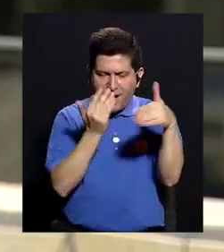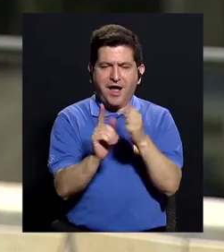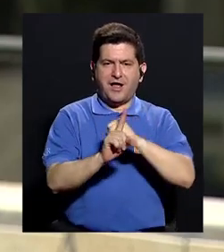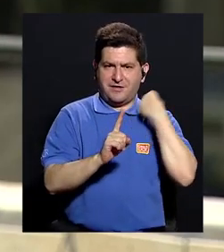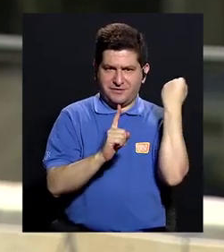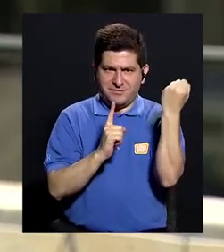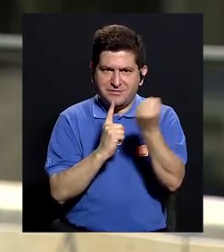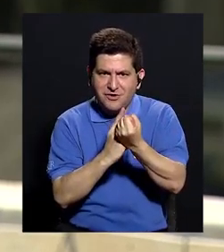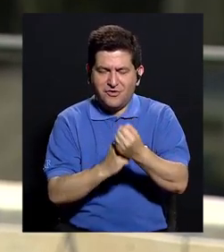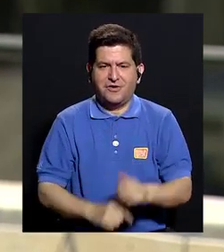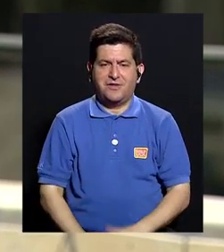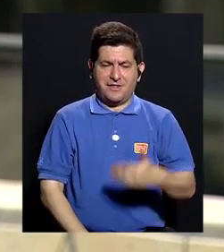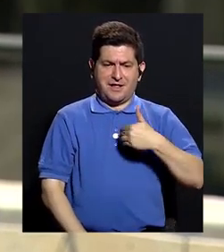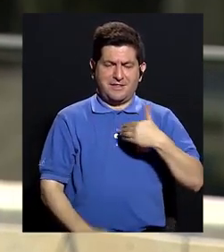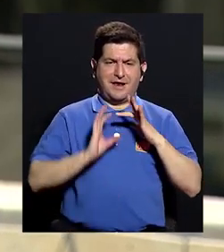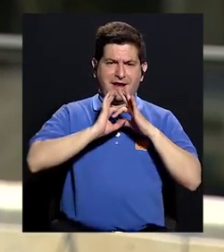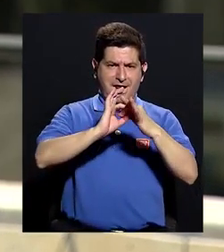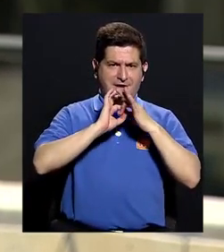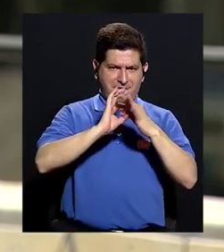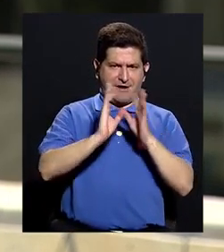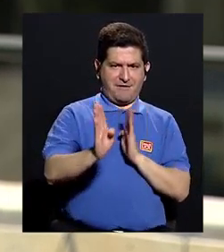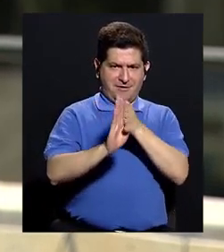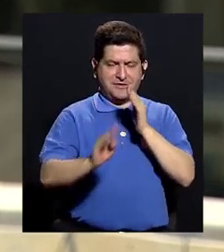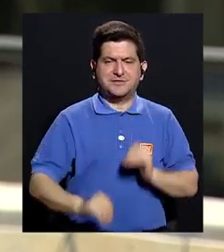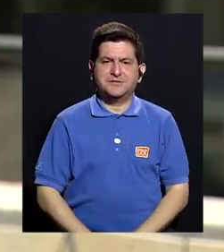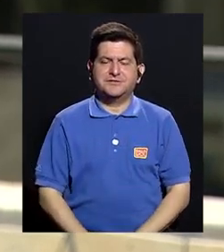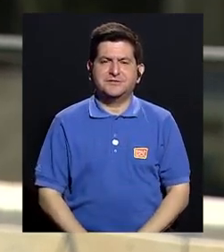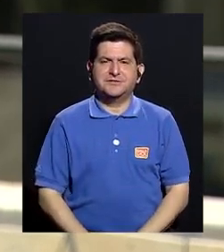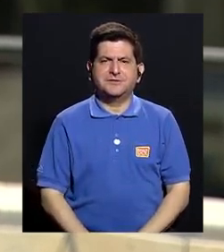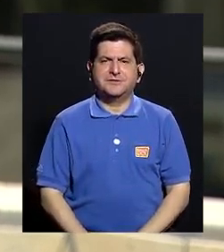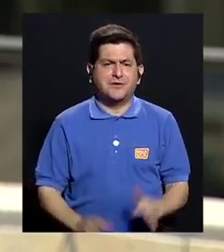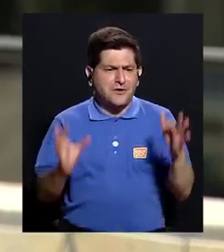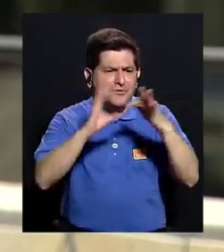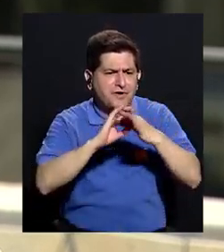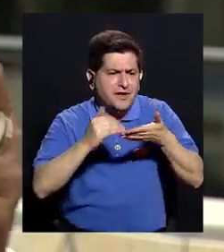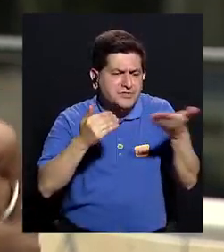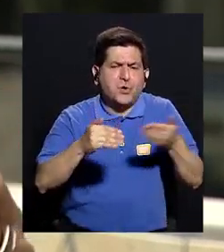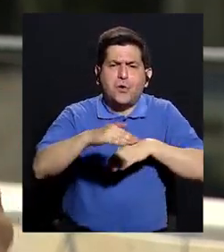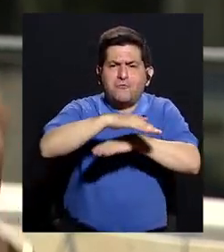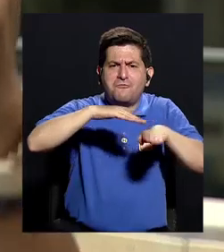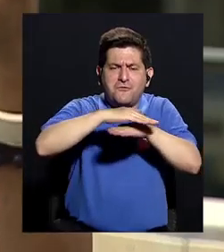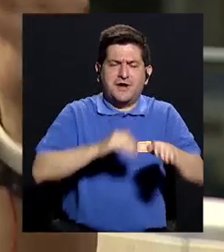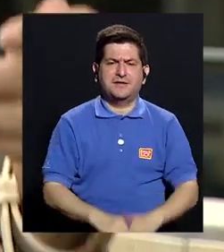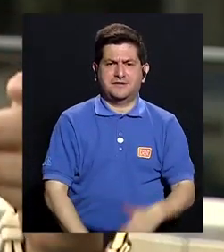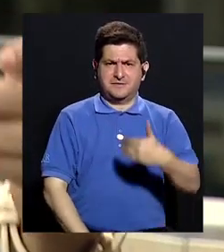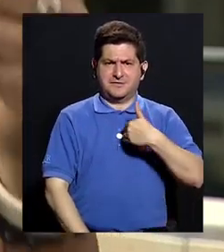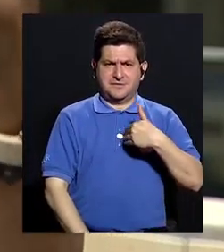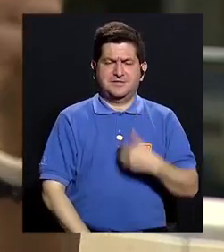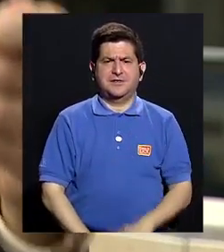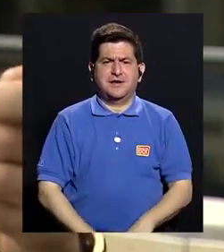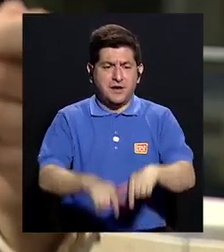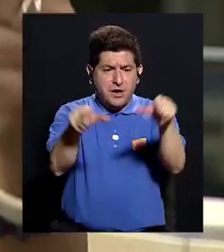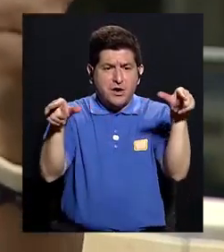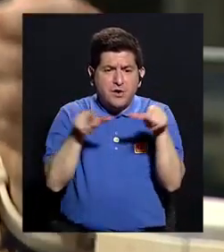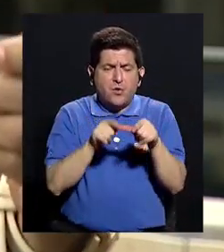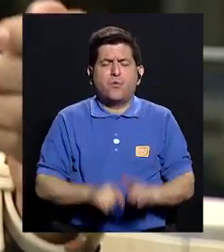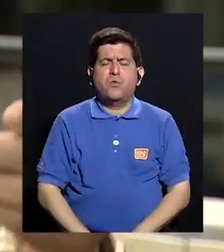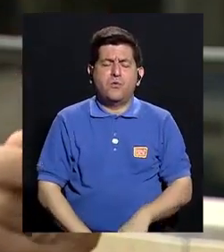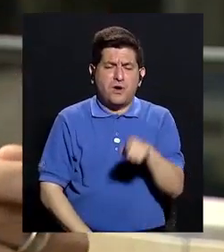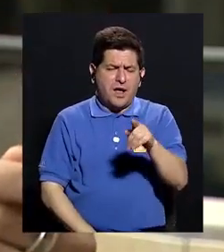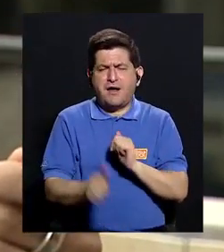a todas las condiciones que tienen una relación con eso. Tiene que ver con cosas tan básicas como contar con una plaza